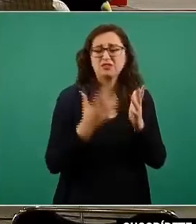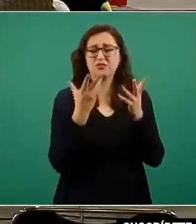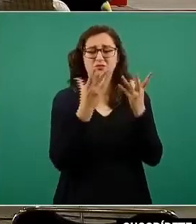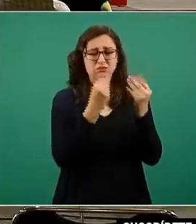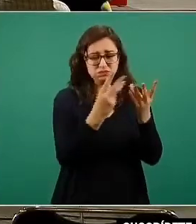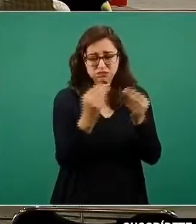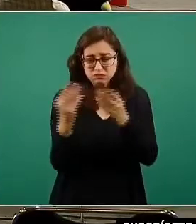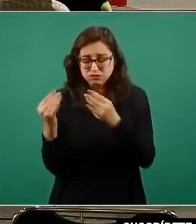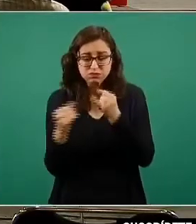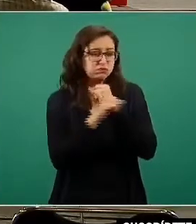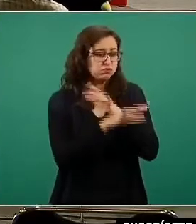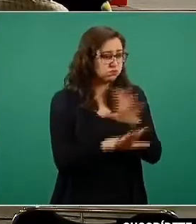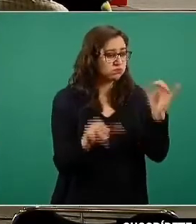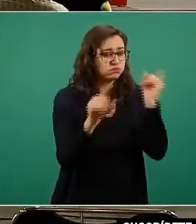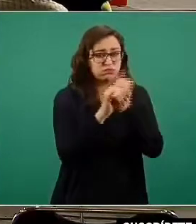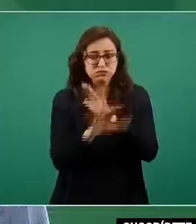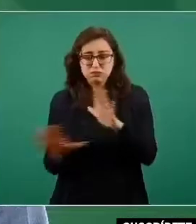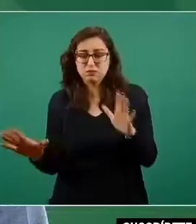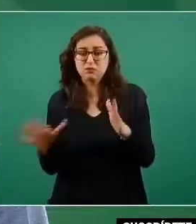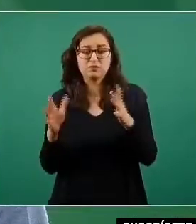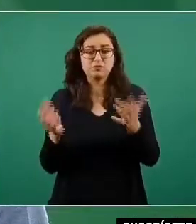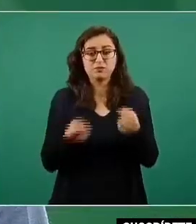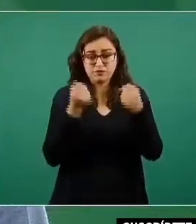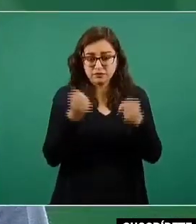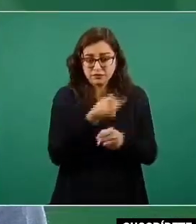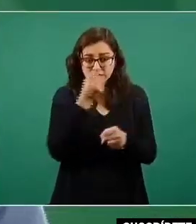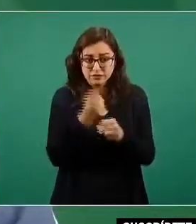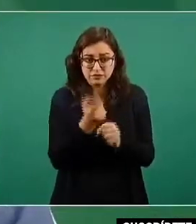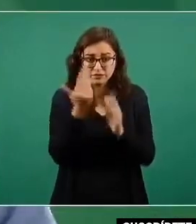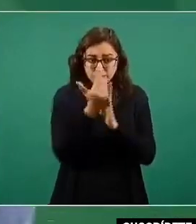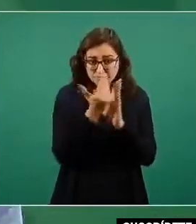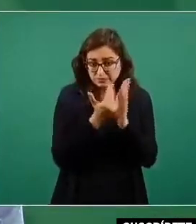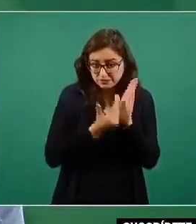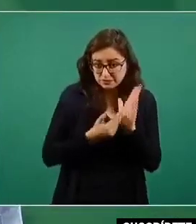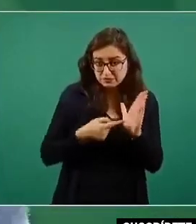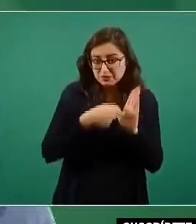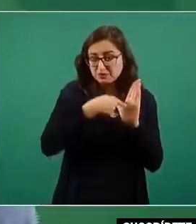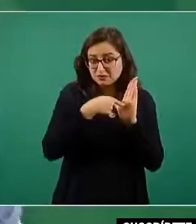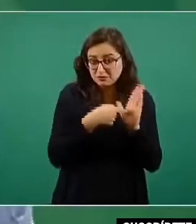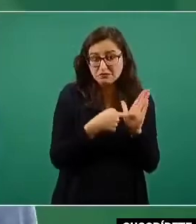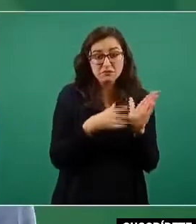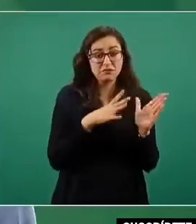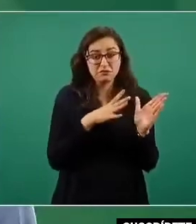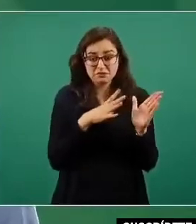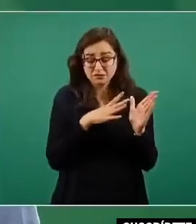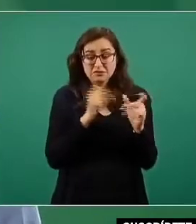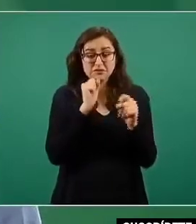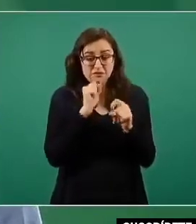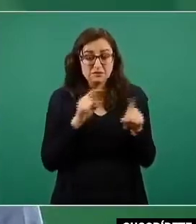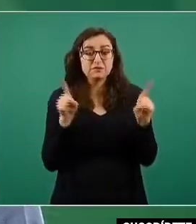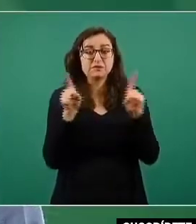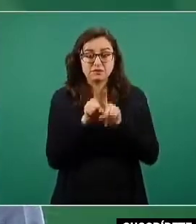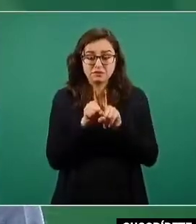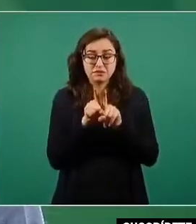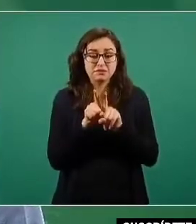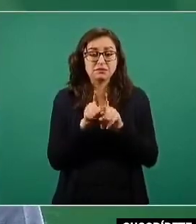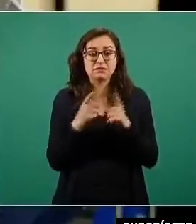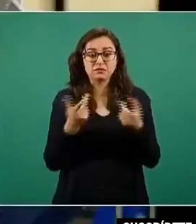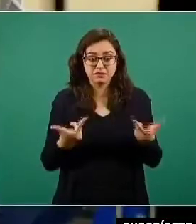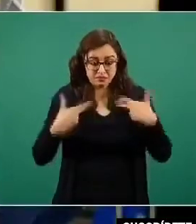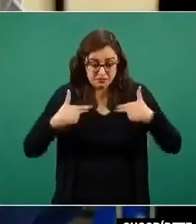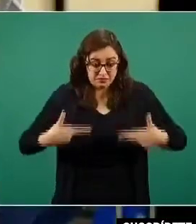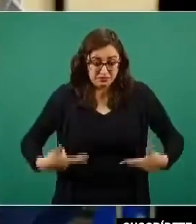crisis, protocolos de seguridad, e incluso está estudiado en la evolución de las